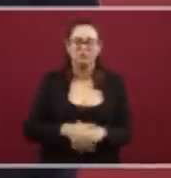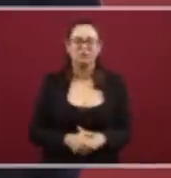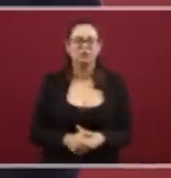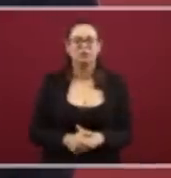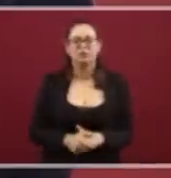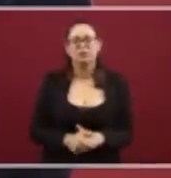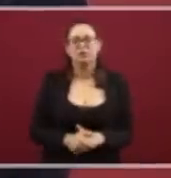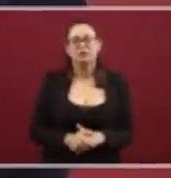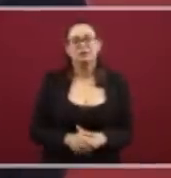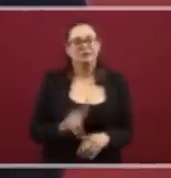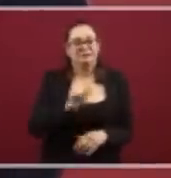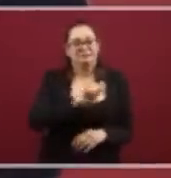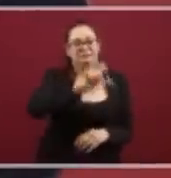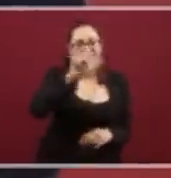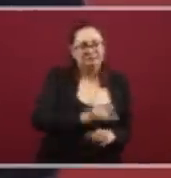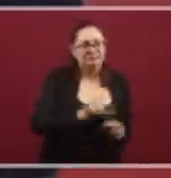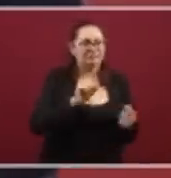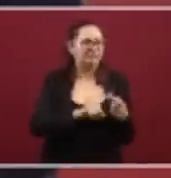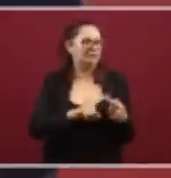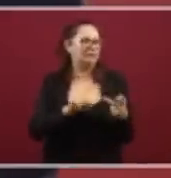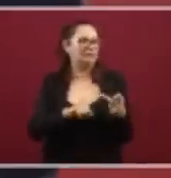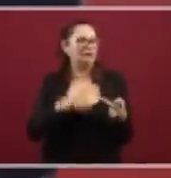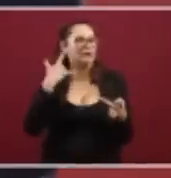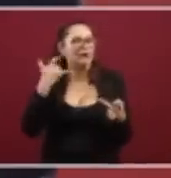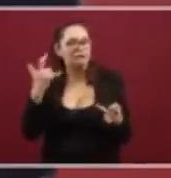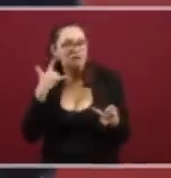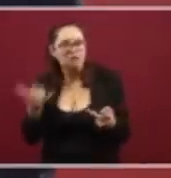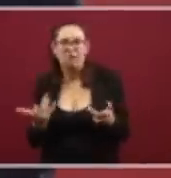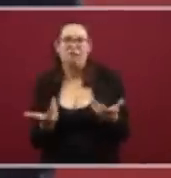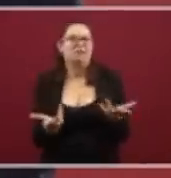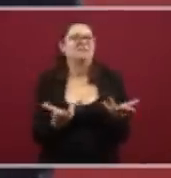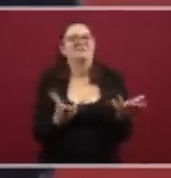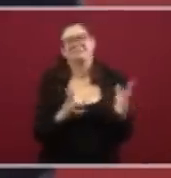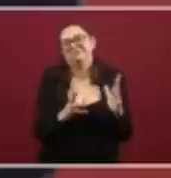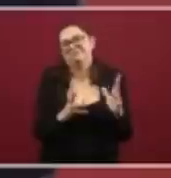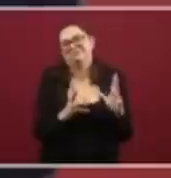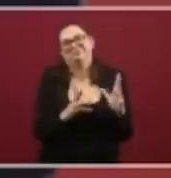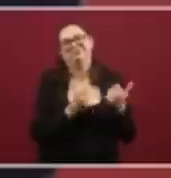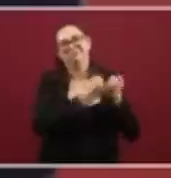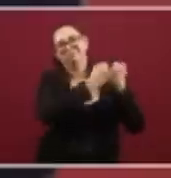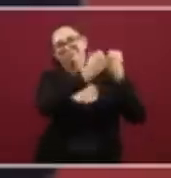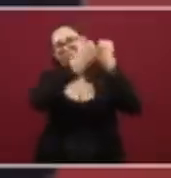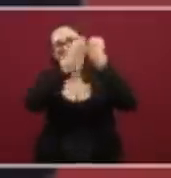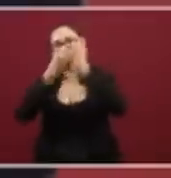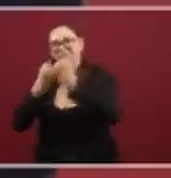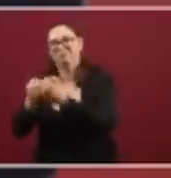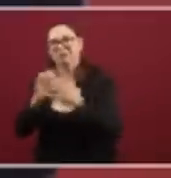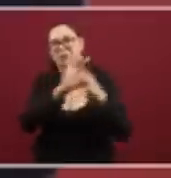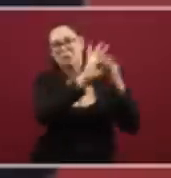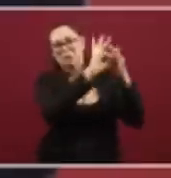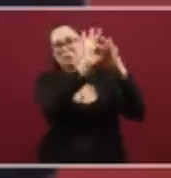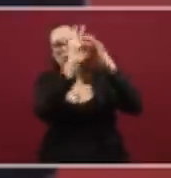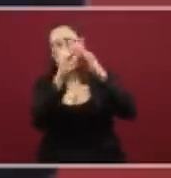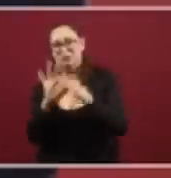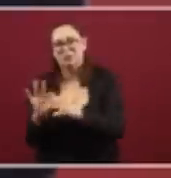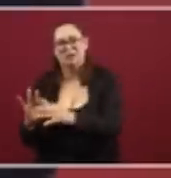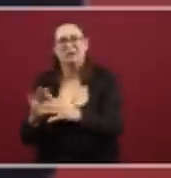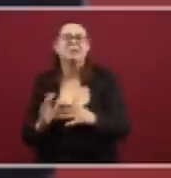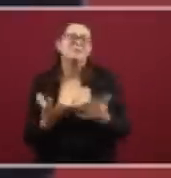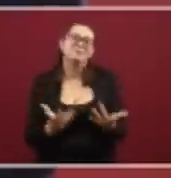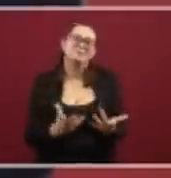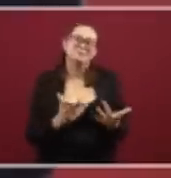california pues ni hablar en todos lados entonces por eso yo creo que tenemos